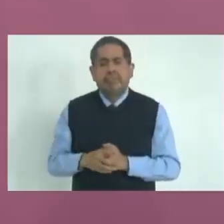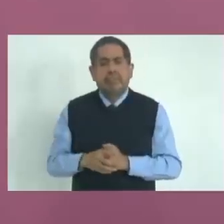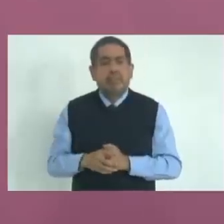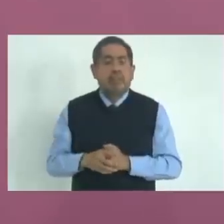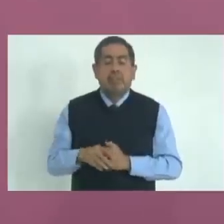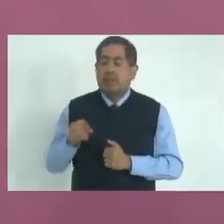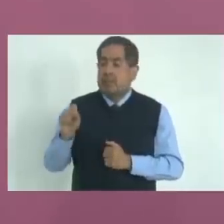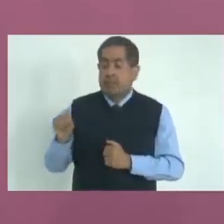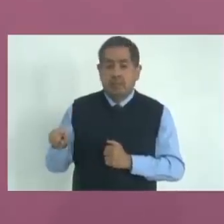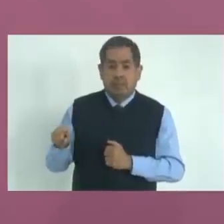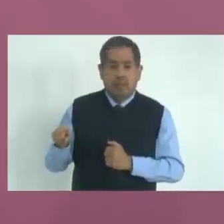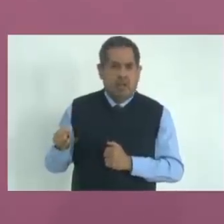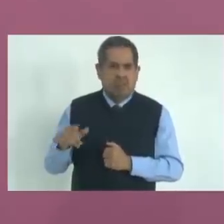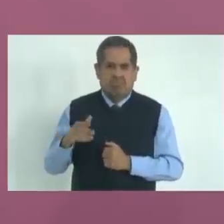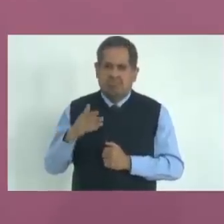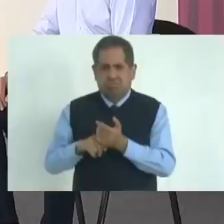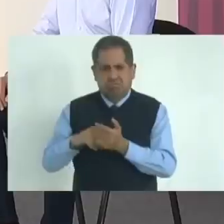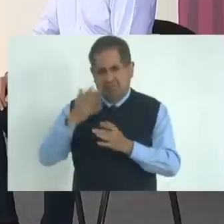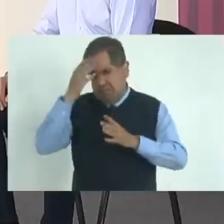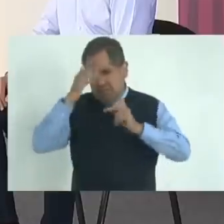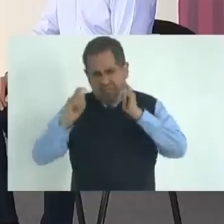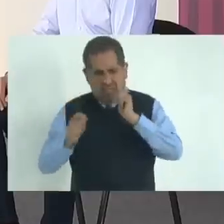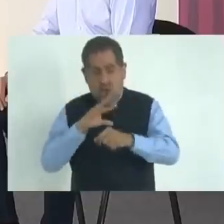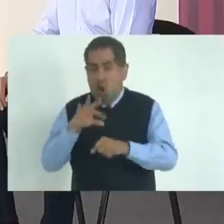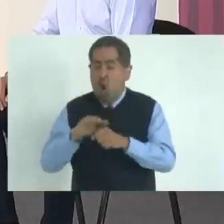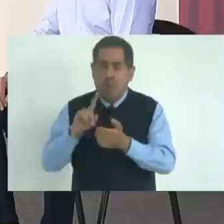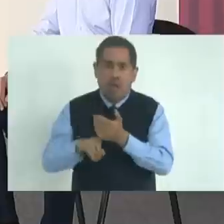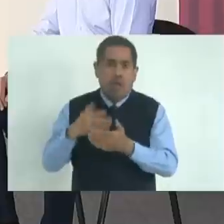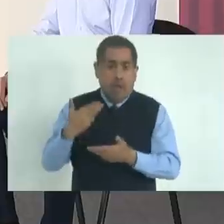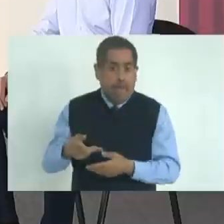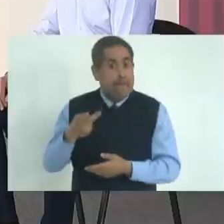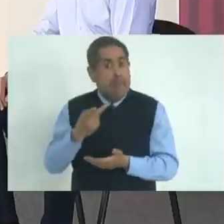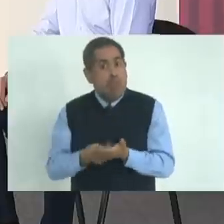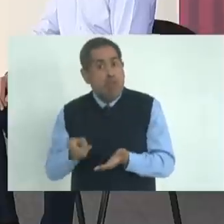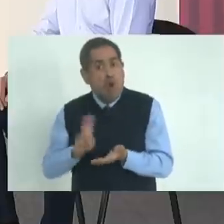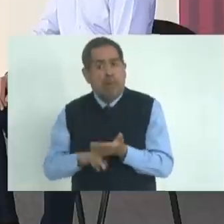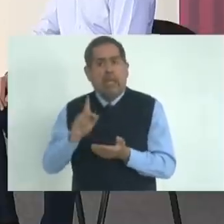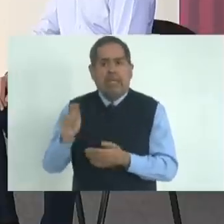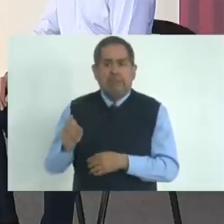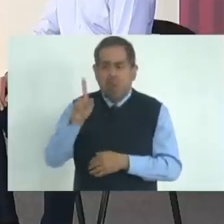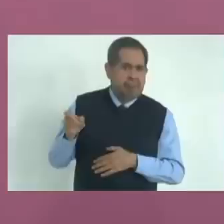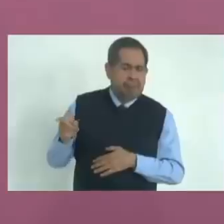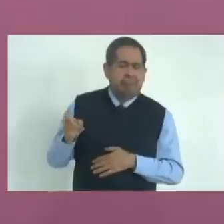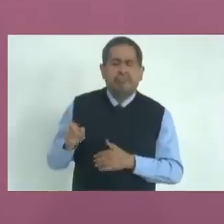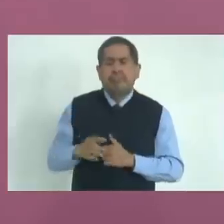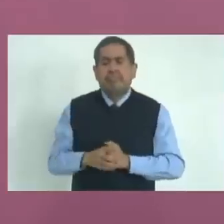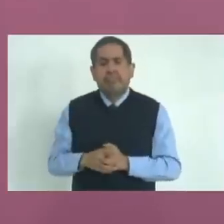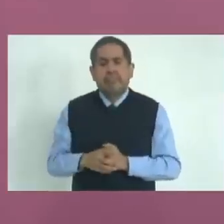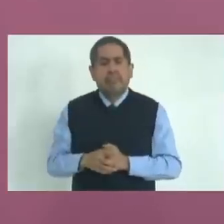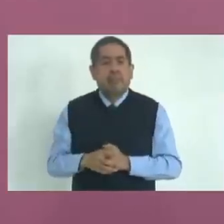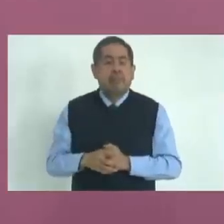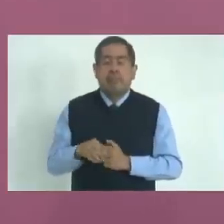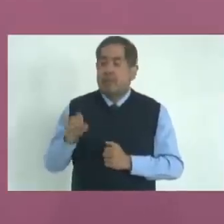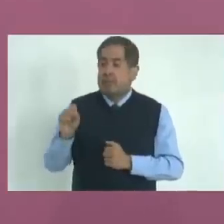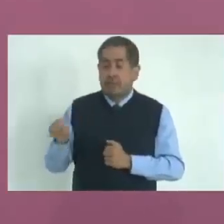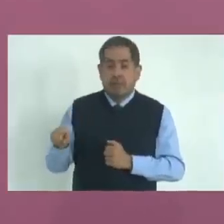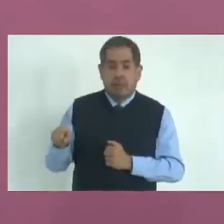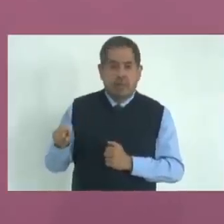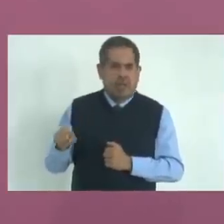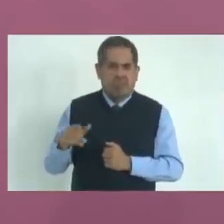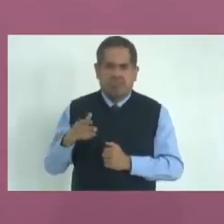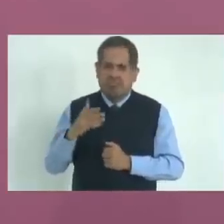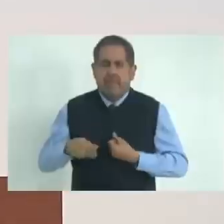de la medicina, es una mujer con mucha sensibilidad social,